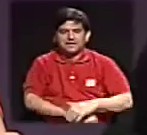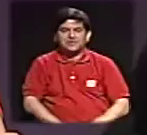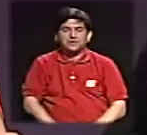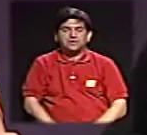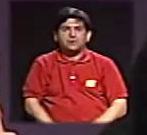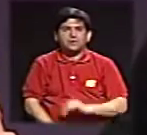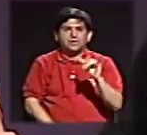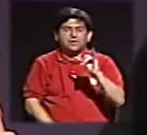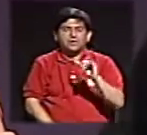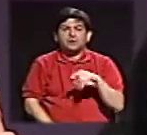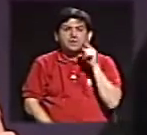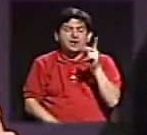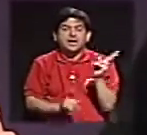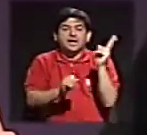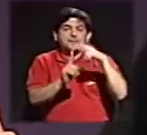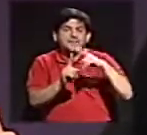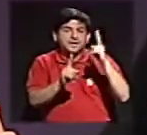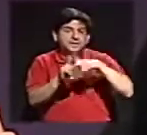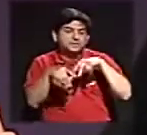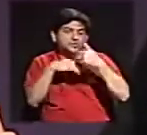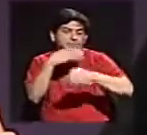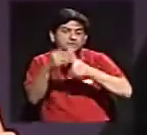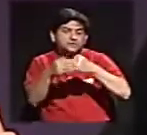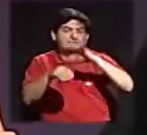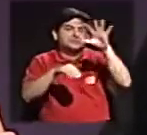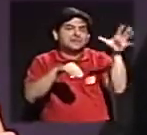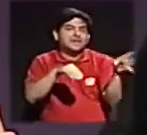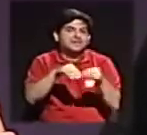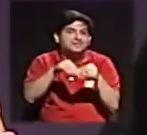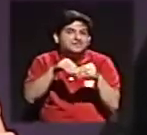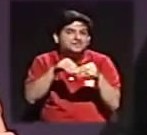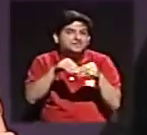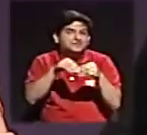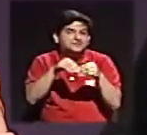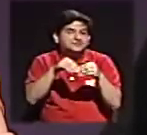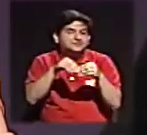en práctica también, ¿verdad? Y además de ello, no,